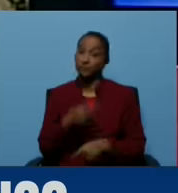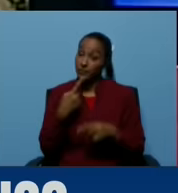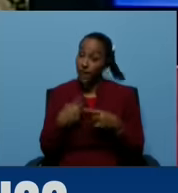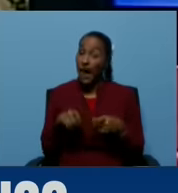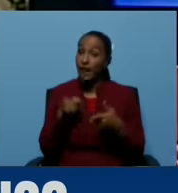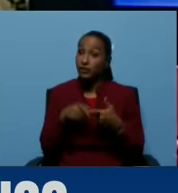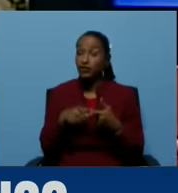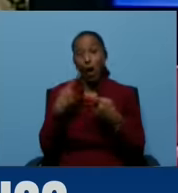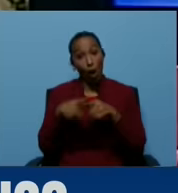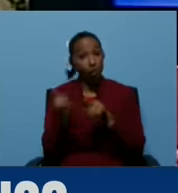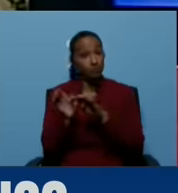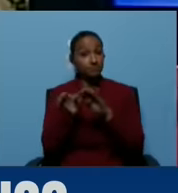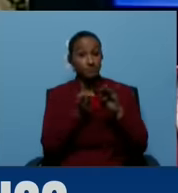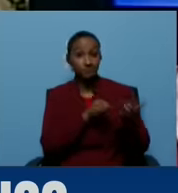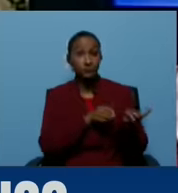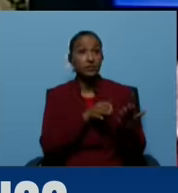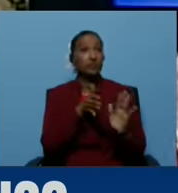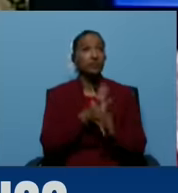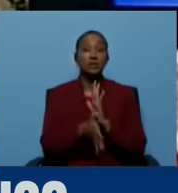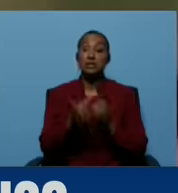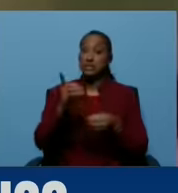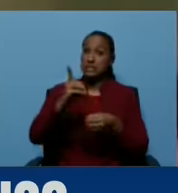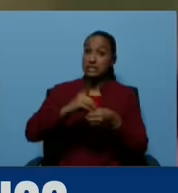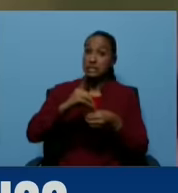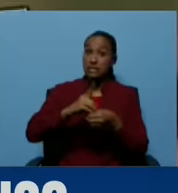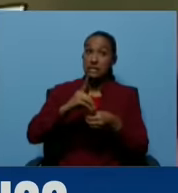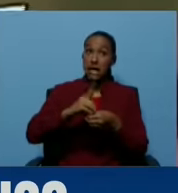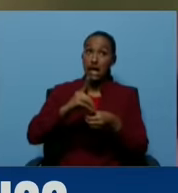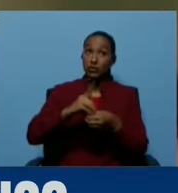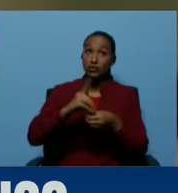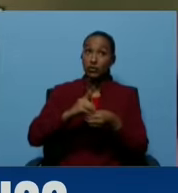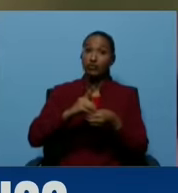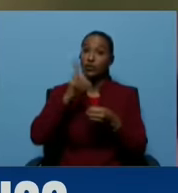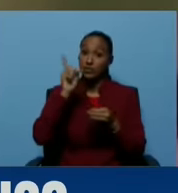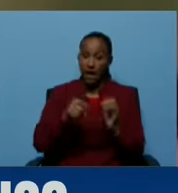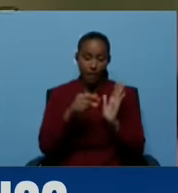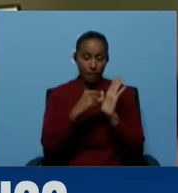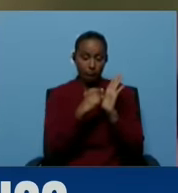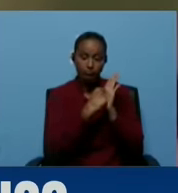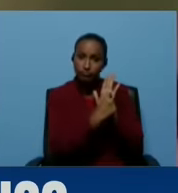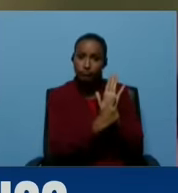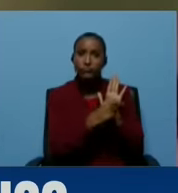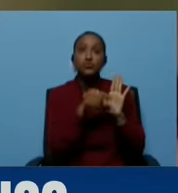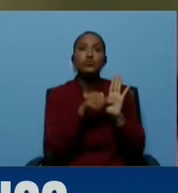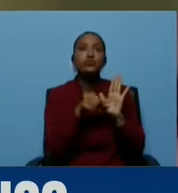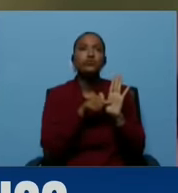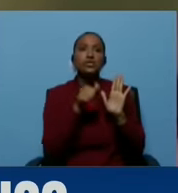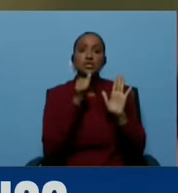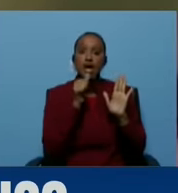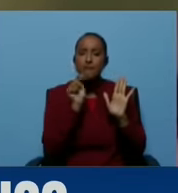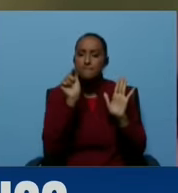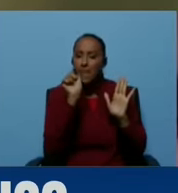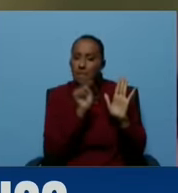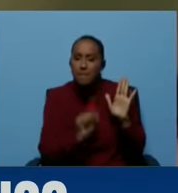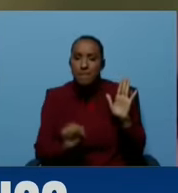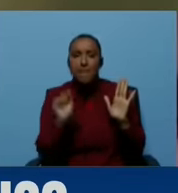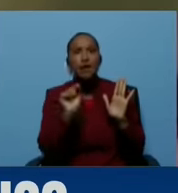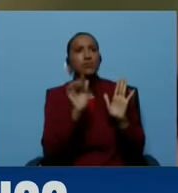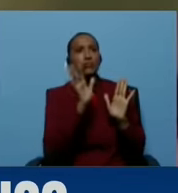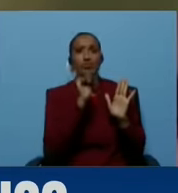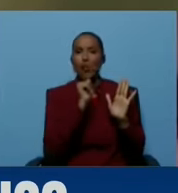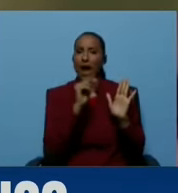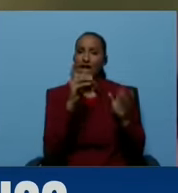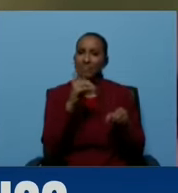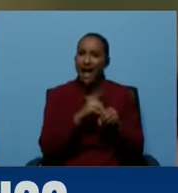anomalías, sin datos del operador de máquina, que deben estar sus datos allí porque es el que opera la máquina, sin datos de testigos,